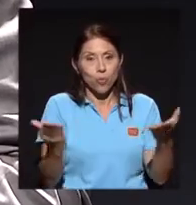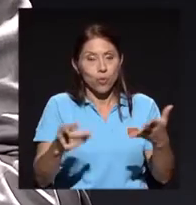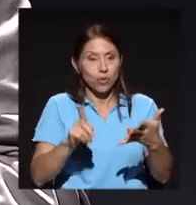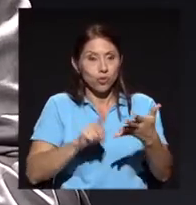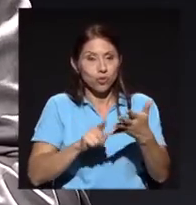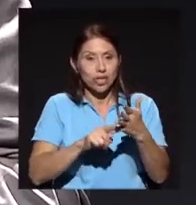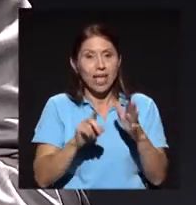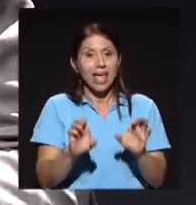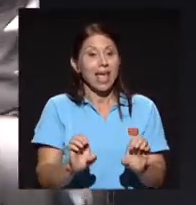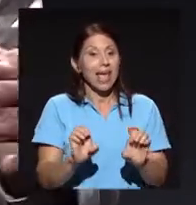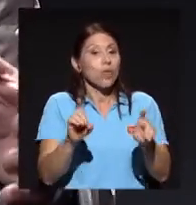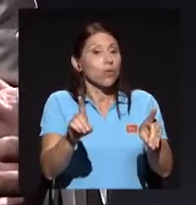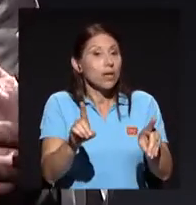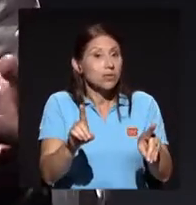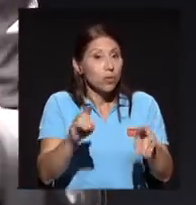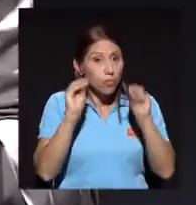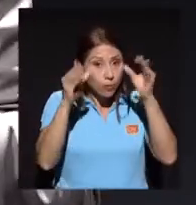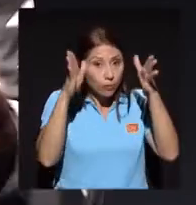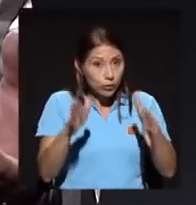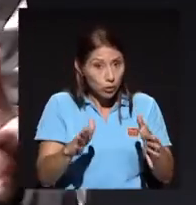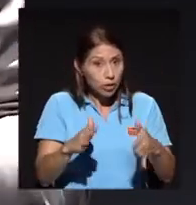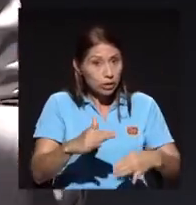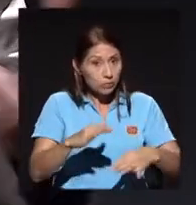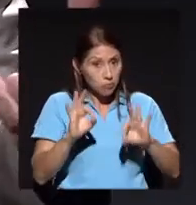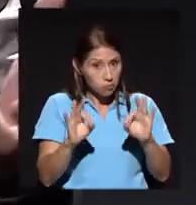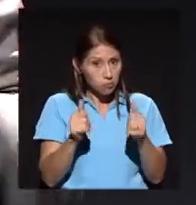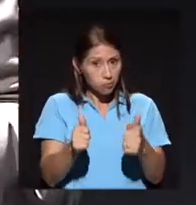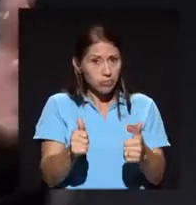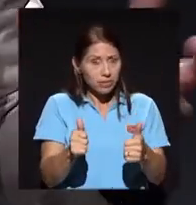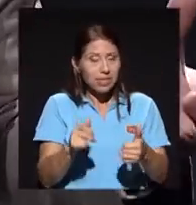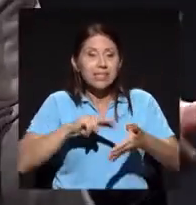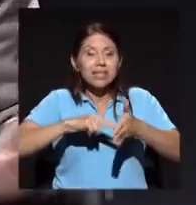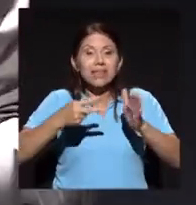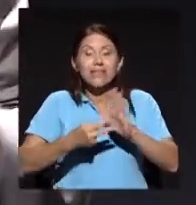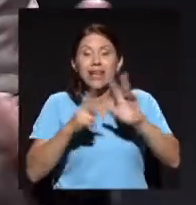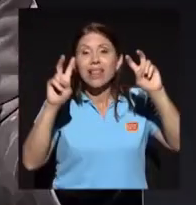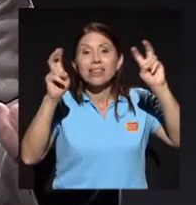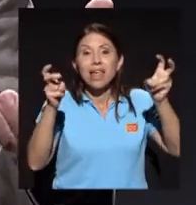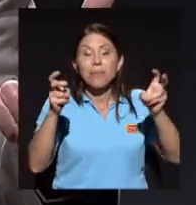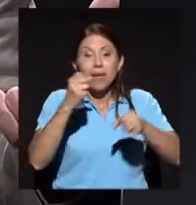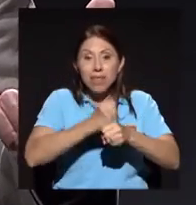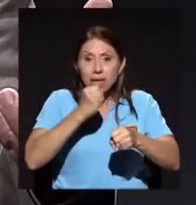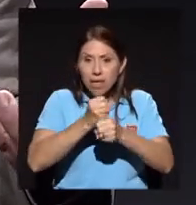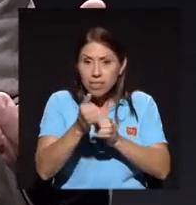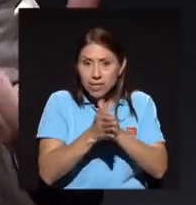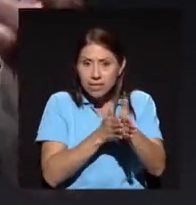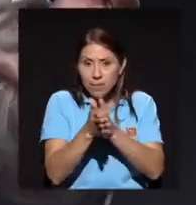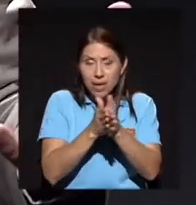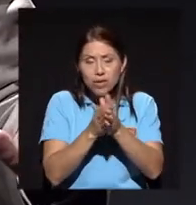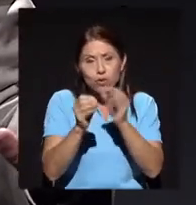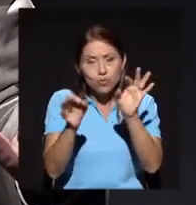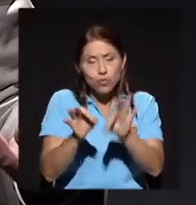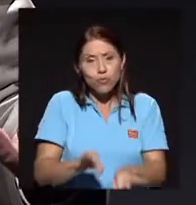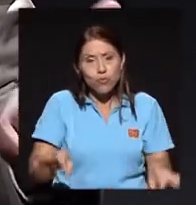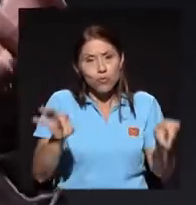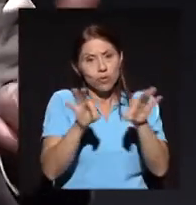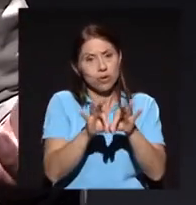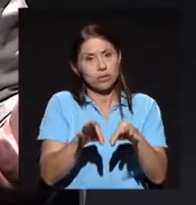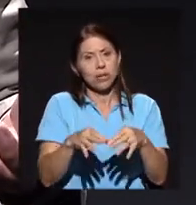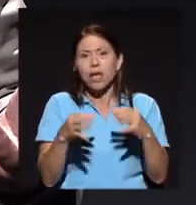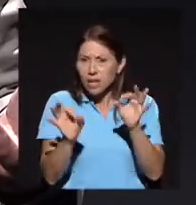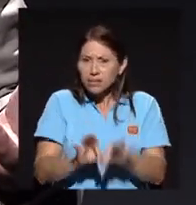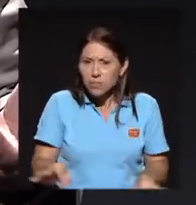de los maestros en otras palabras el tema de desempeño se volvió absolutamente fundamental y es importantísimo